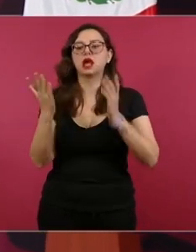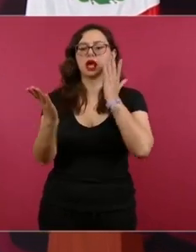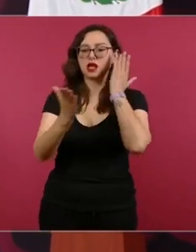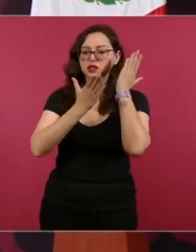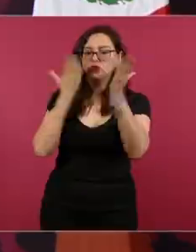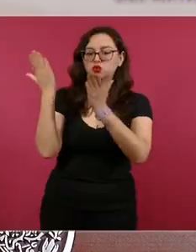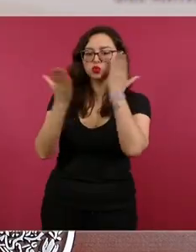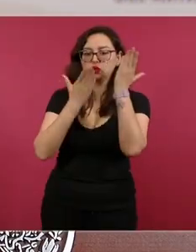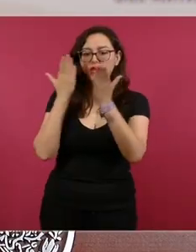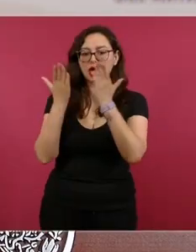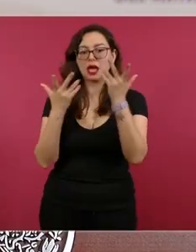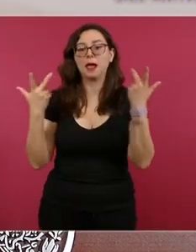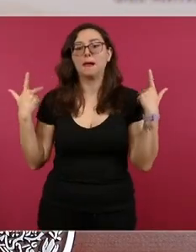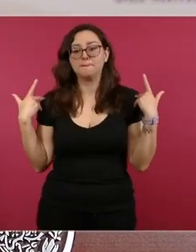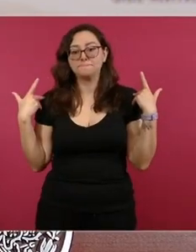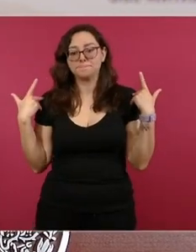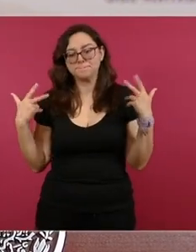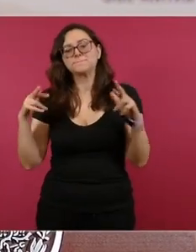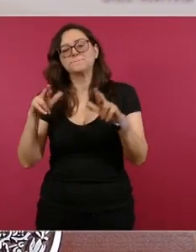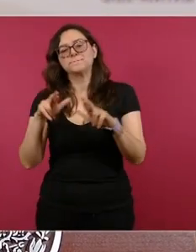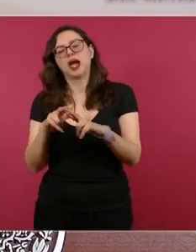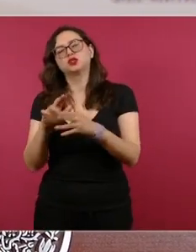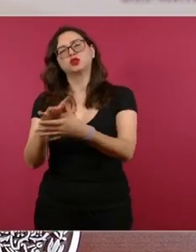que me daba mi maestro, le mando un saludo,